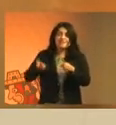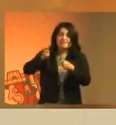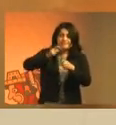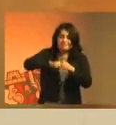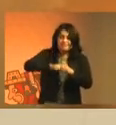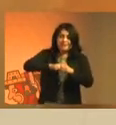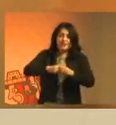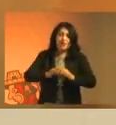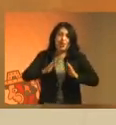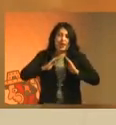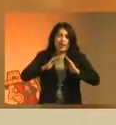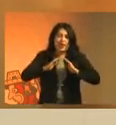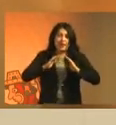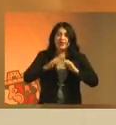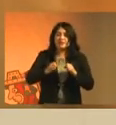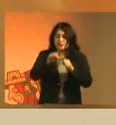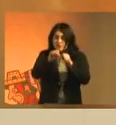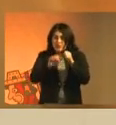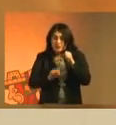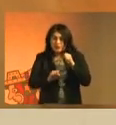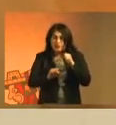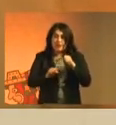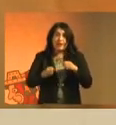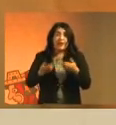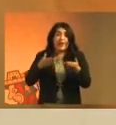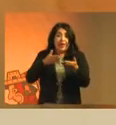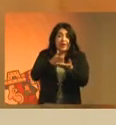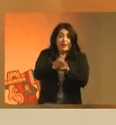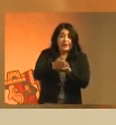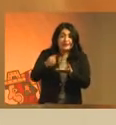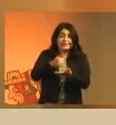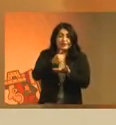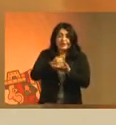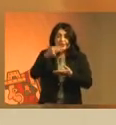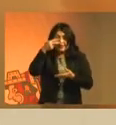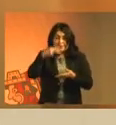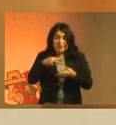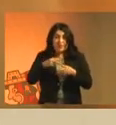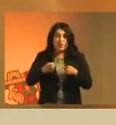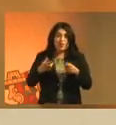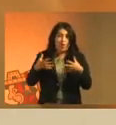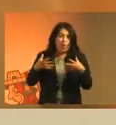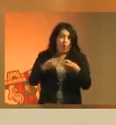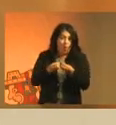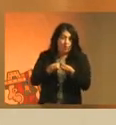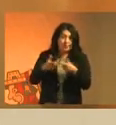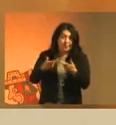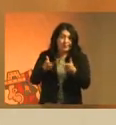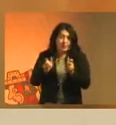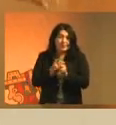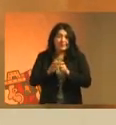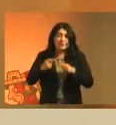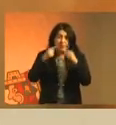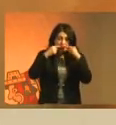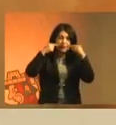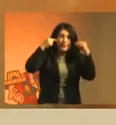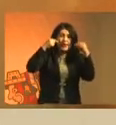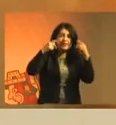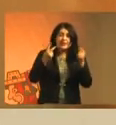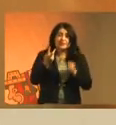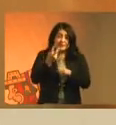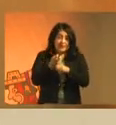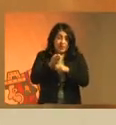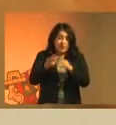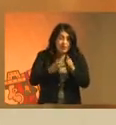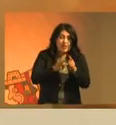ejército libertador del sur entra con zapata a la ciudad de méxico después con zapata vuelve a entrar la ciudad de méxico por segunda vez